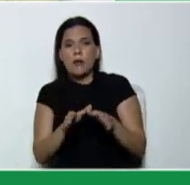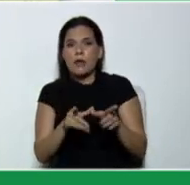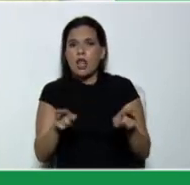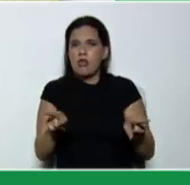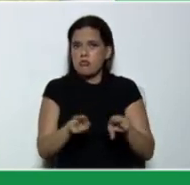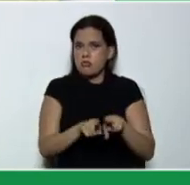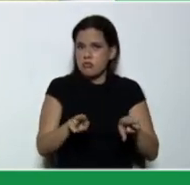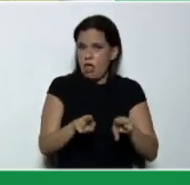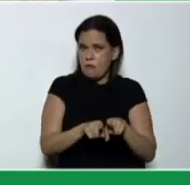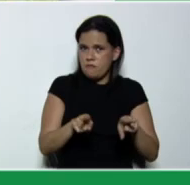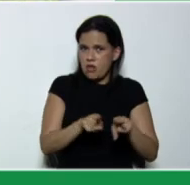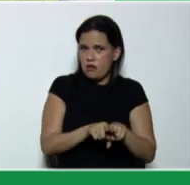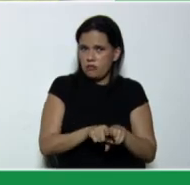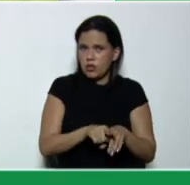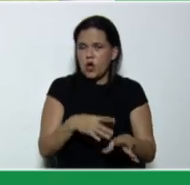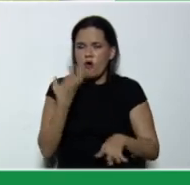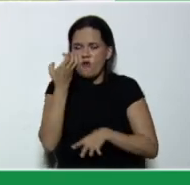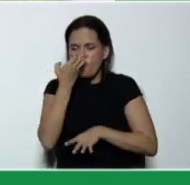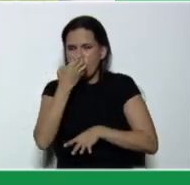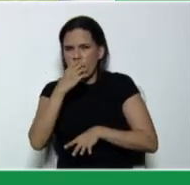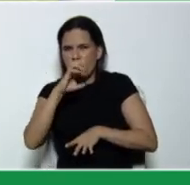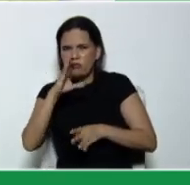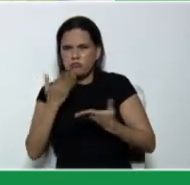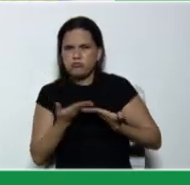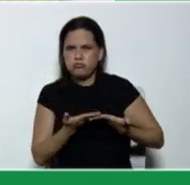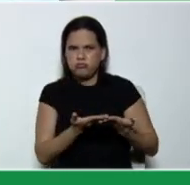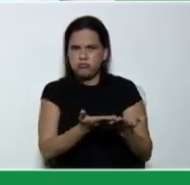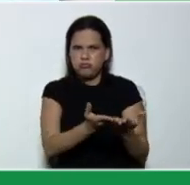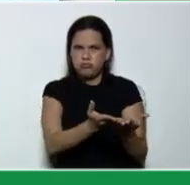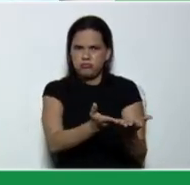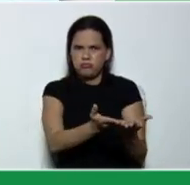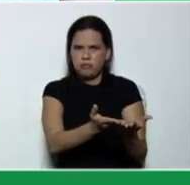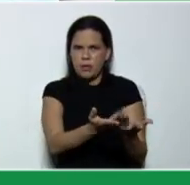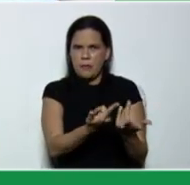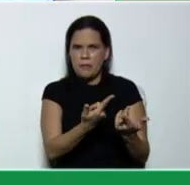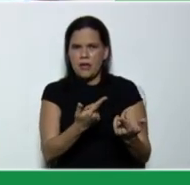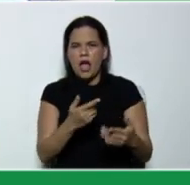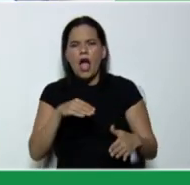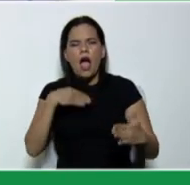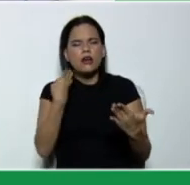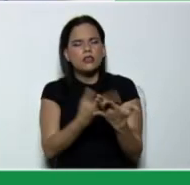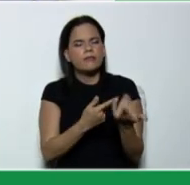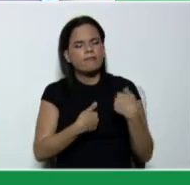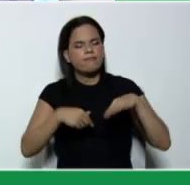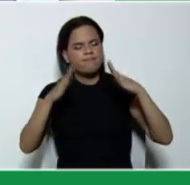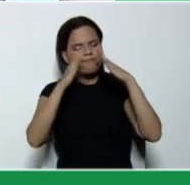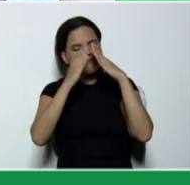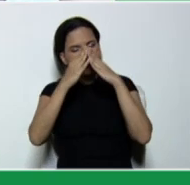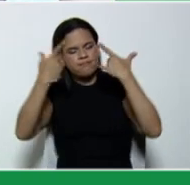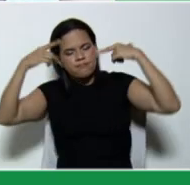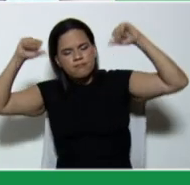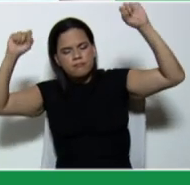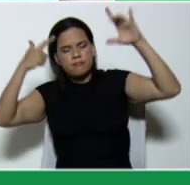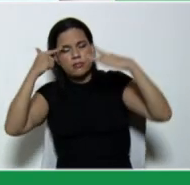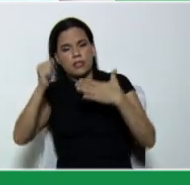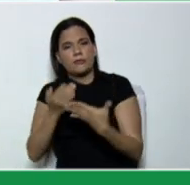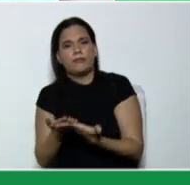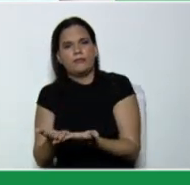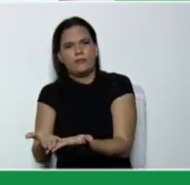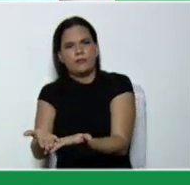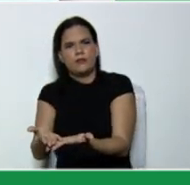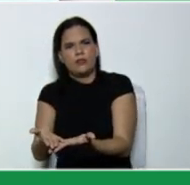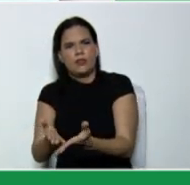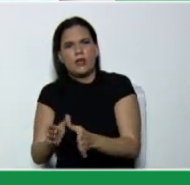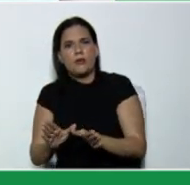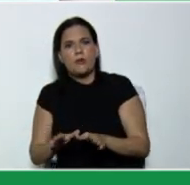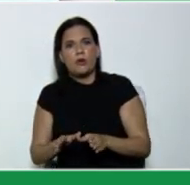el gavilán también, con frutas criollas, hasta el caney para él y